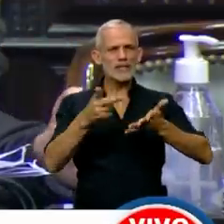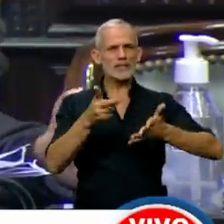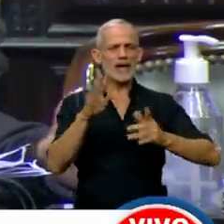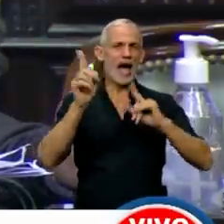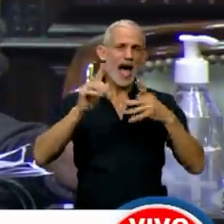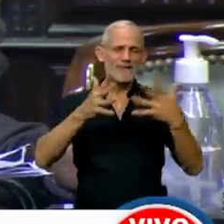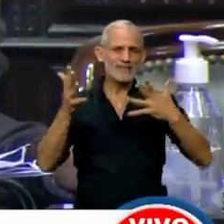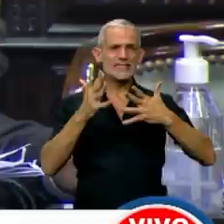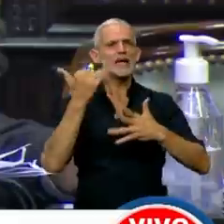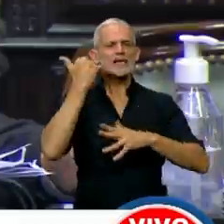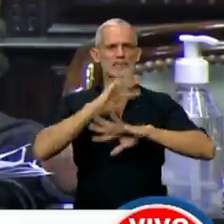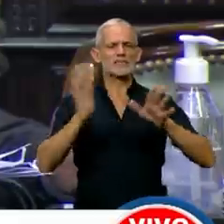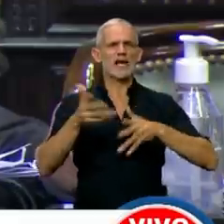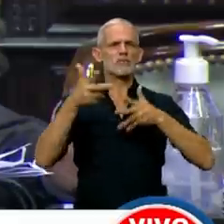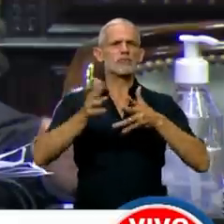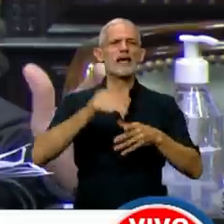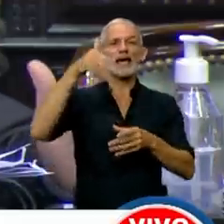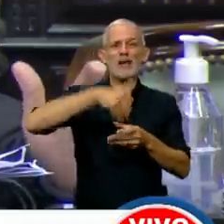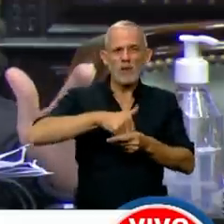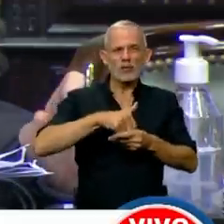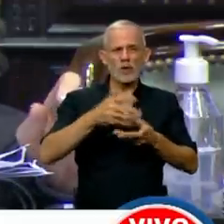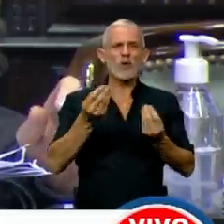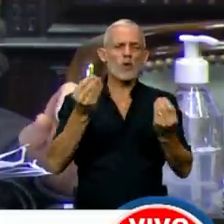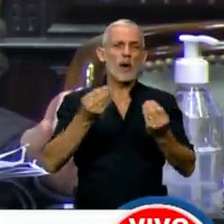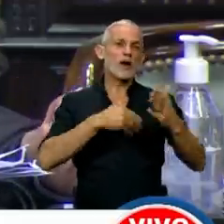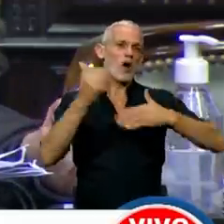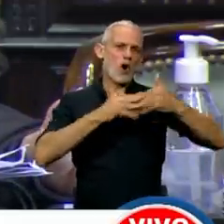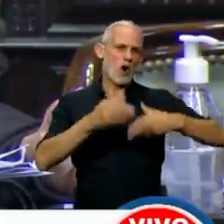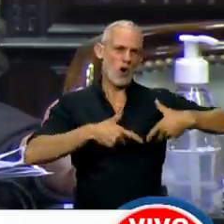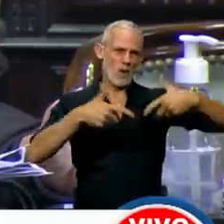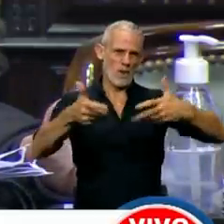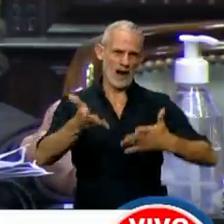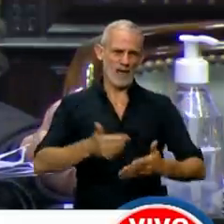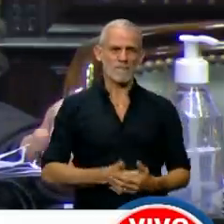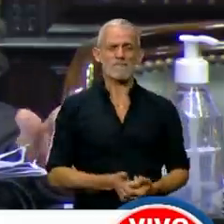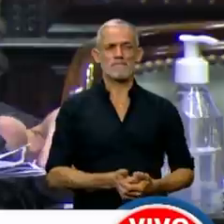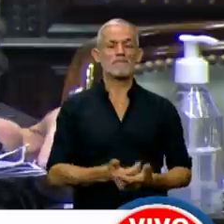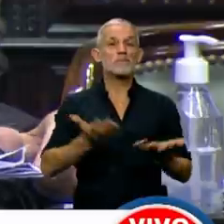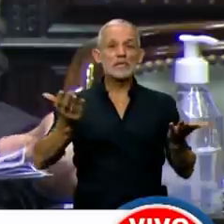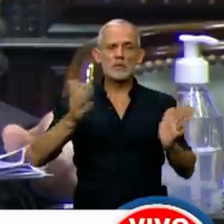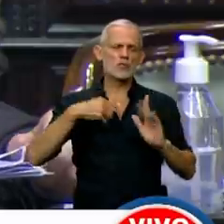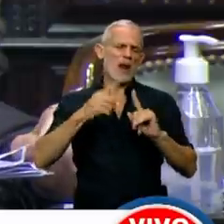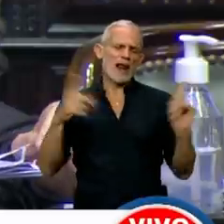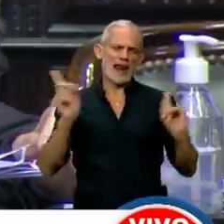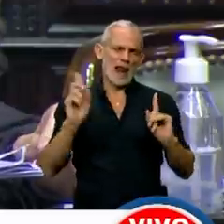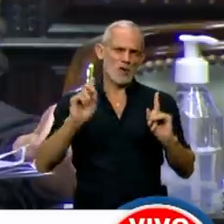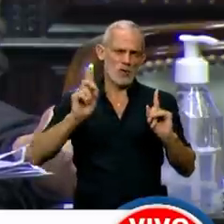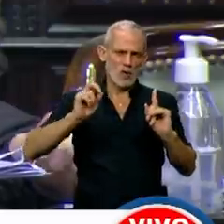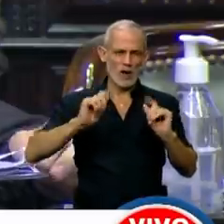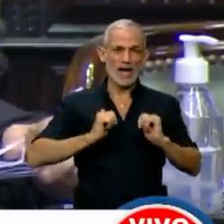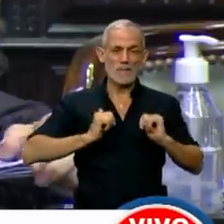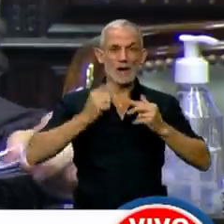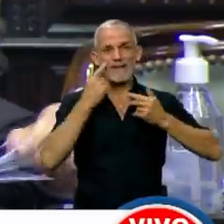en algunos casos se justifica el voto a partir de lo que es el tema de la obra pública no me voy a extender mucho y espero que